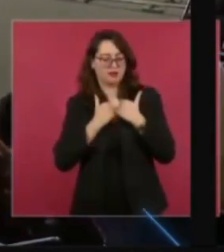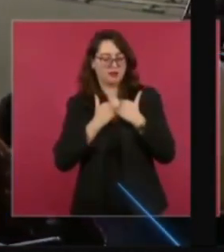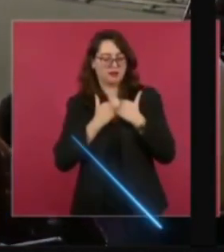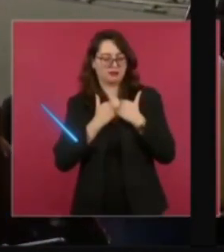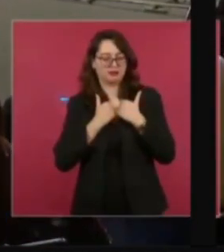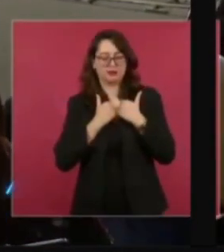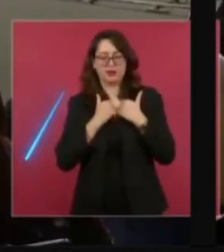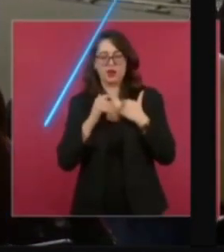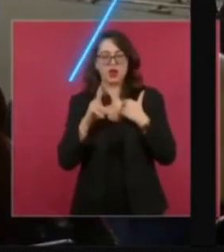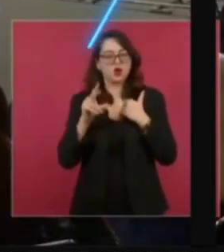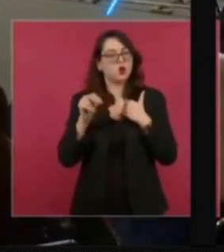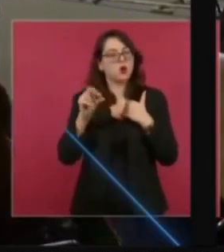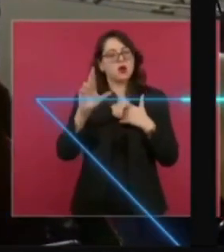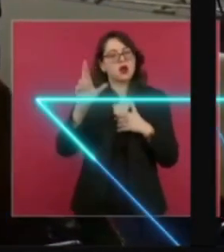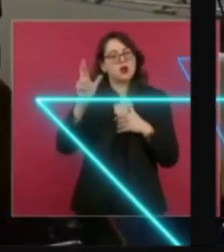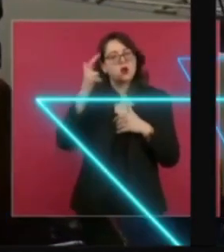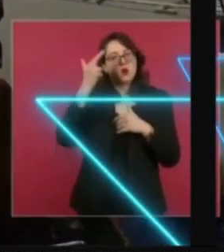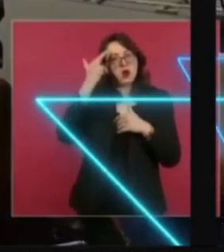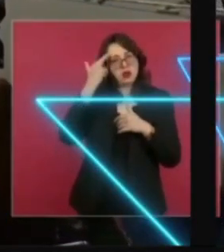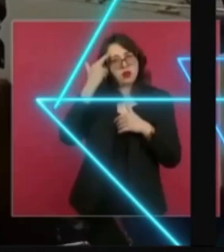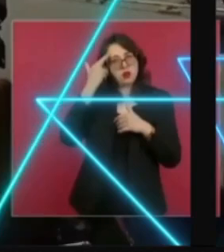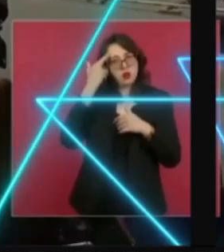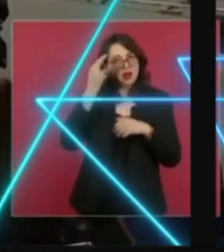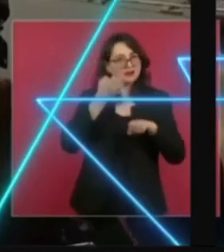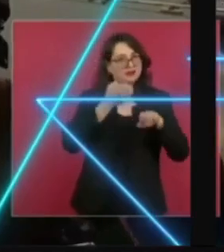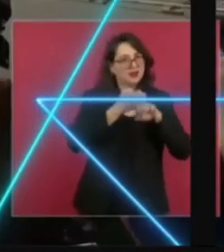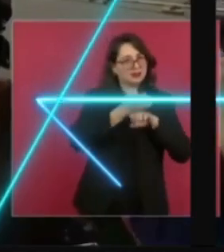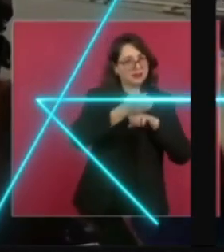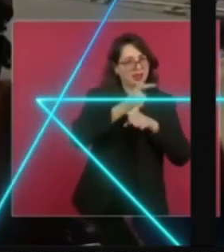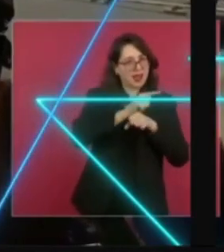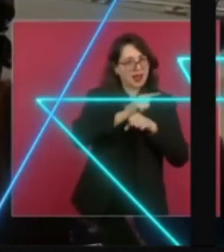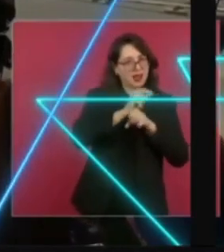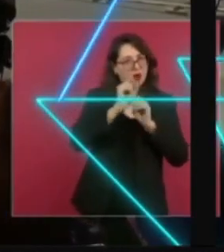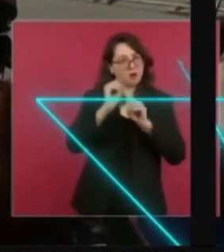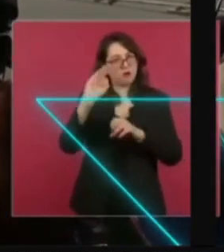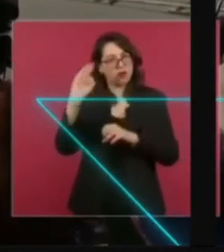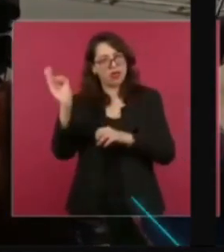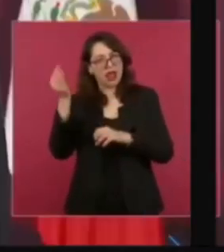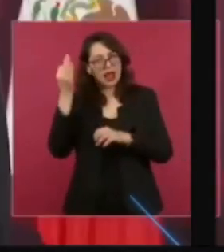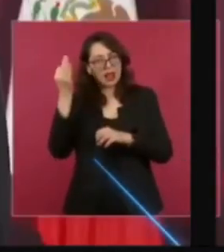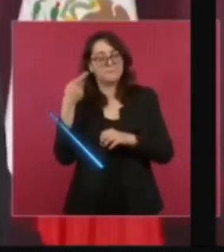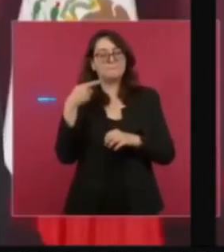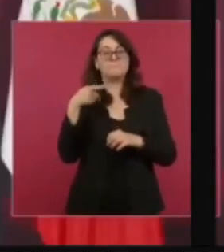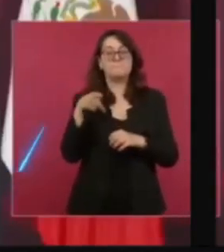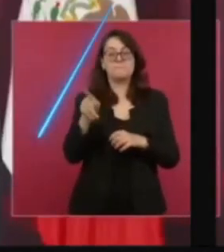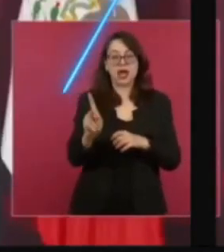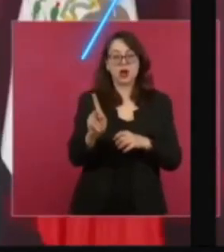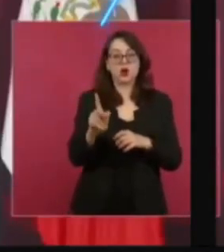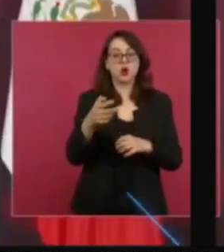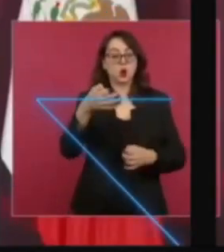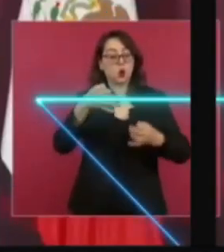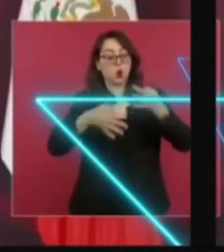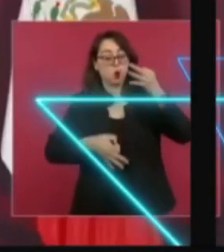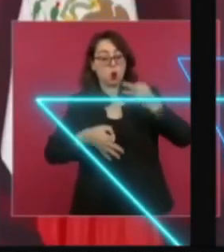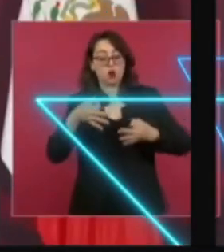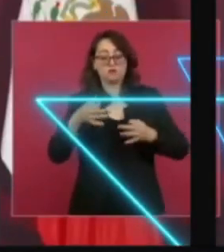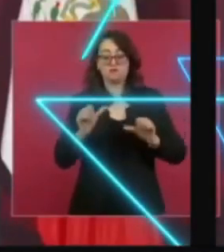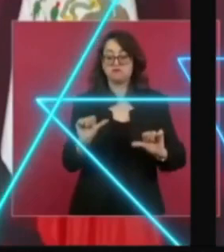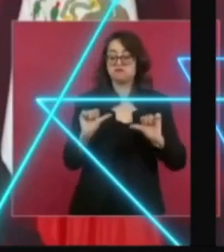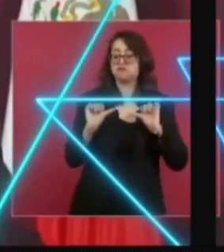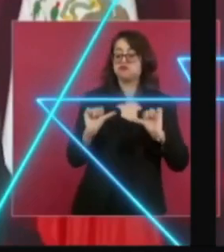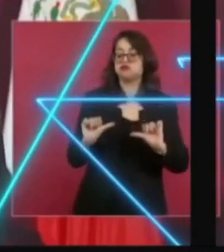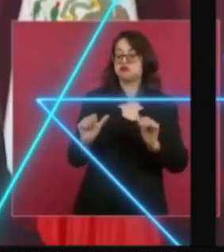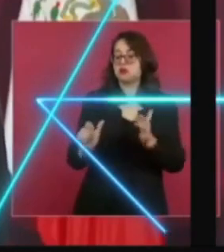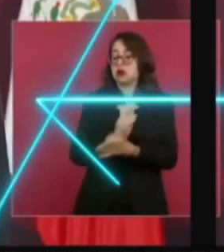de El fuero común o del fuero Federal pero en uno de los este fueros